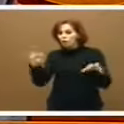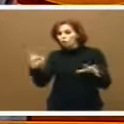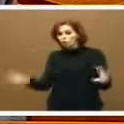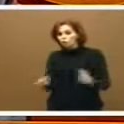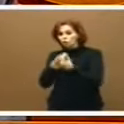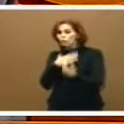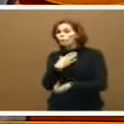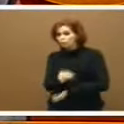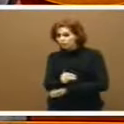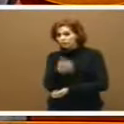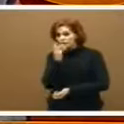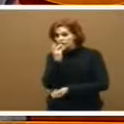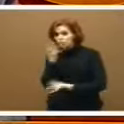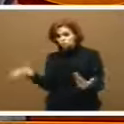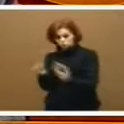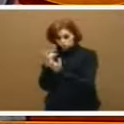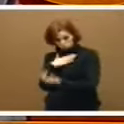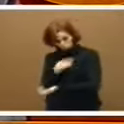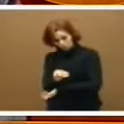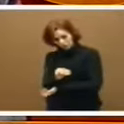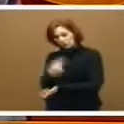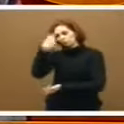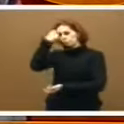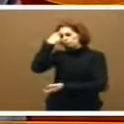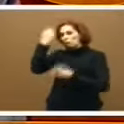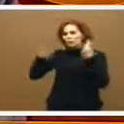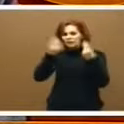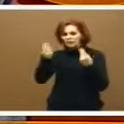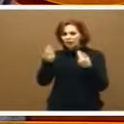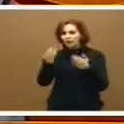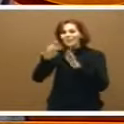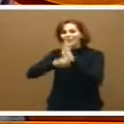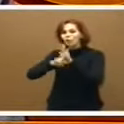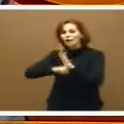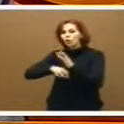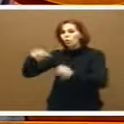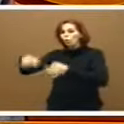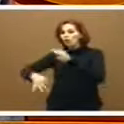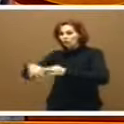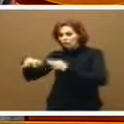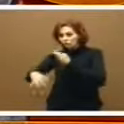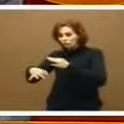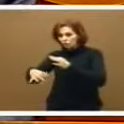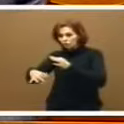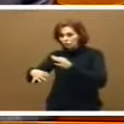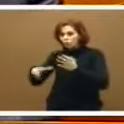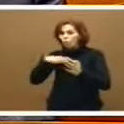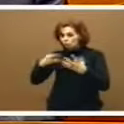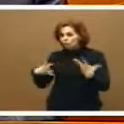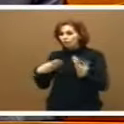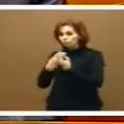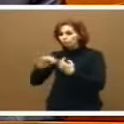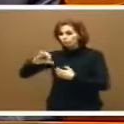afirmativo, habrían de delimitarse sucintamente diversas cuestiones cuyo régimen jurídico era contrapuesto en uno y otro precepto,